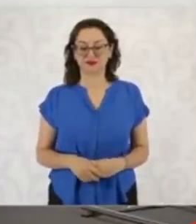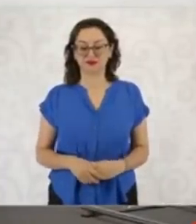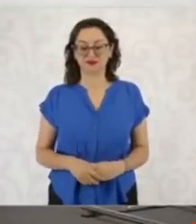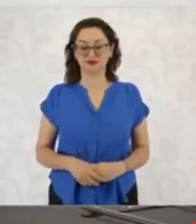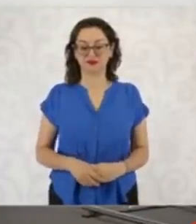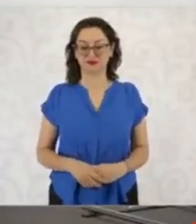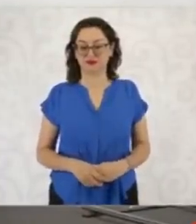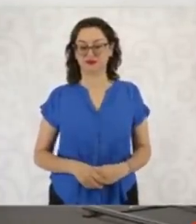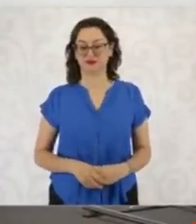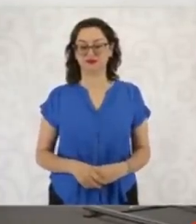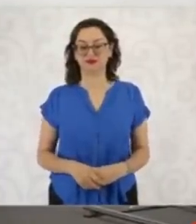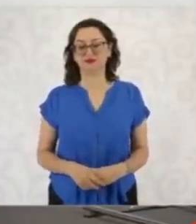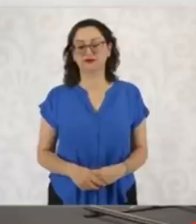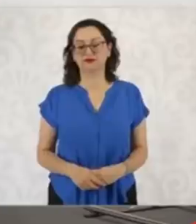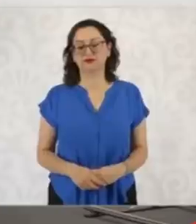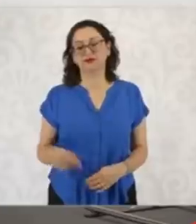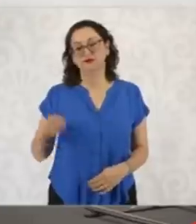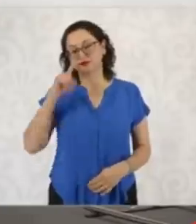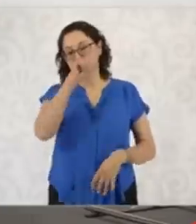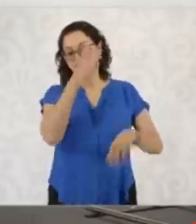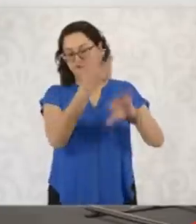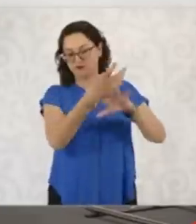civil en el estado de Florida